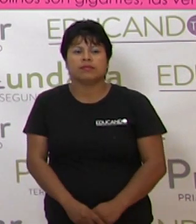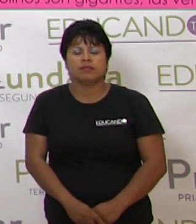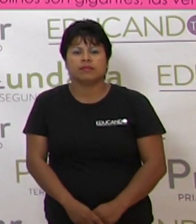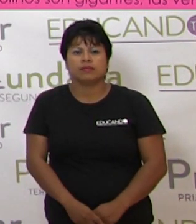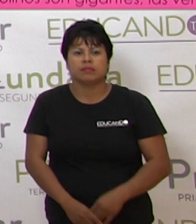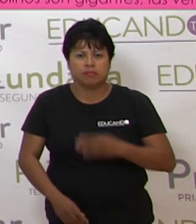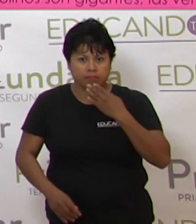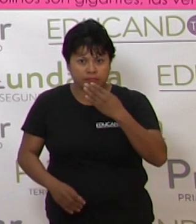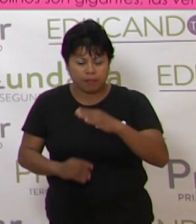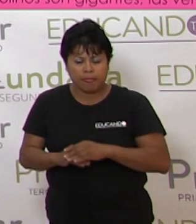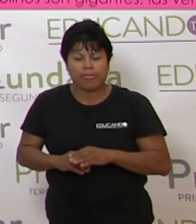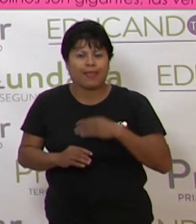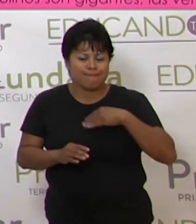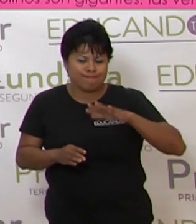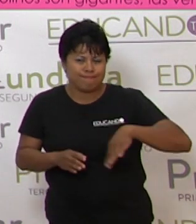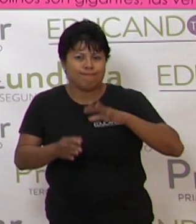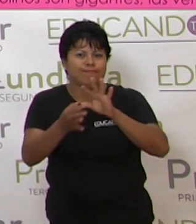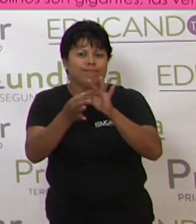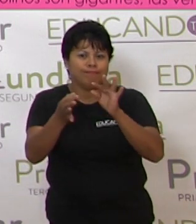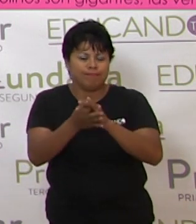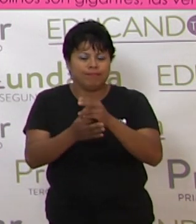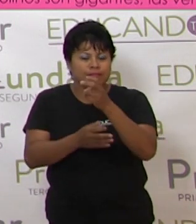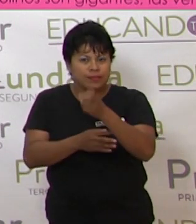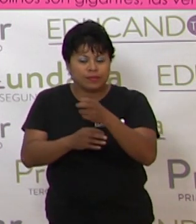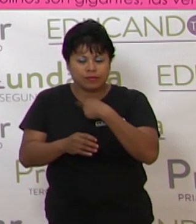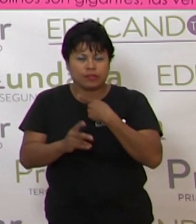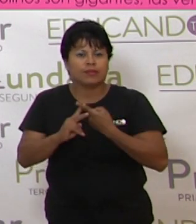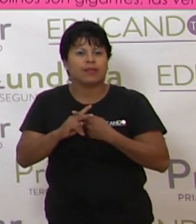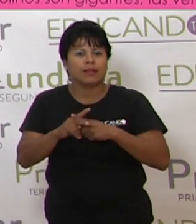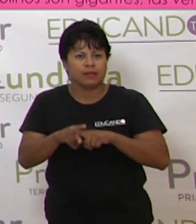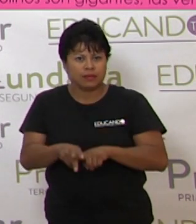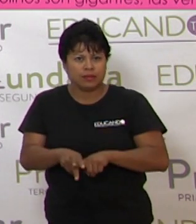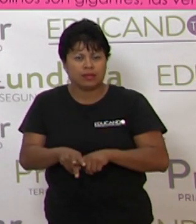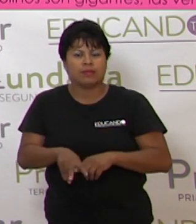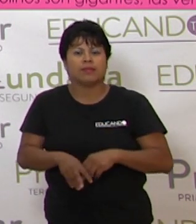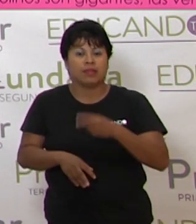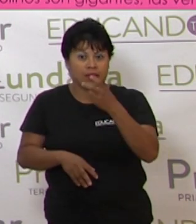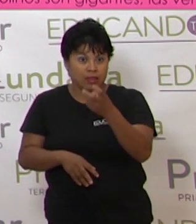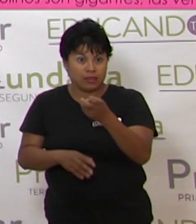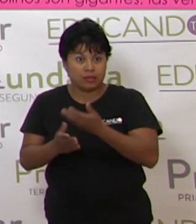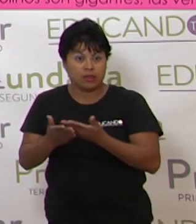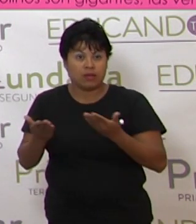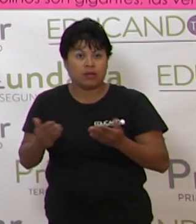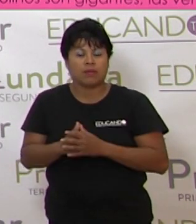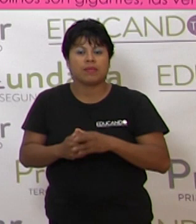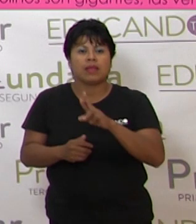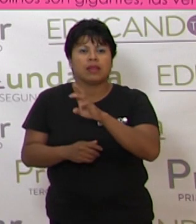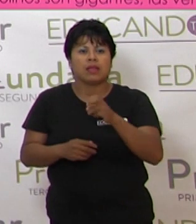Bien, como yo les decía, entonces así inicié. De este lado dice